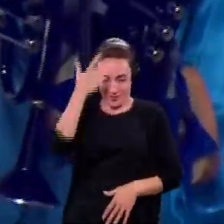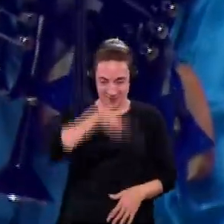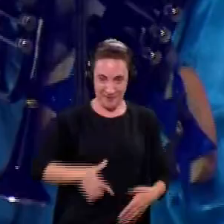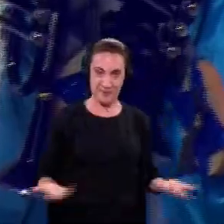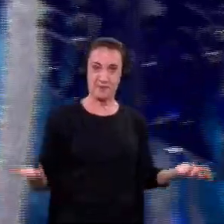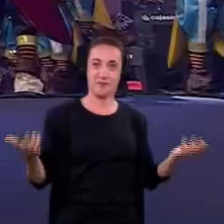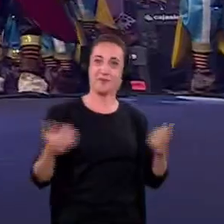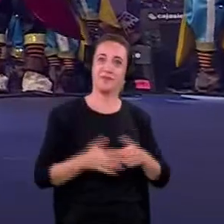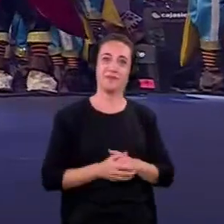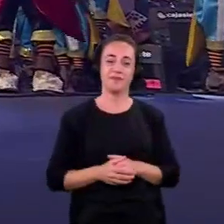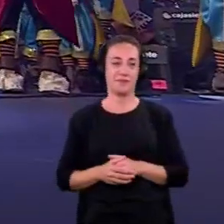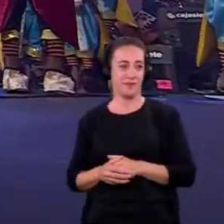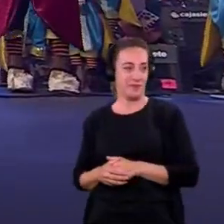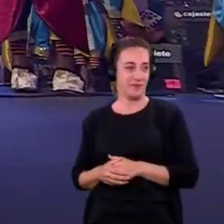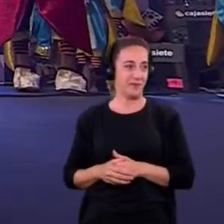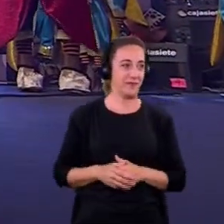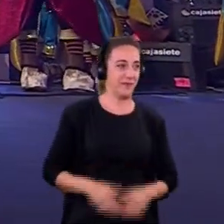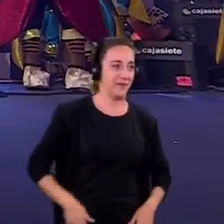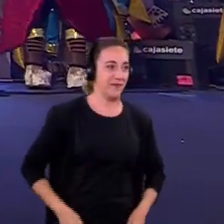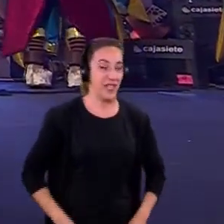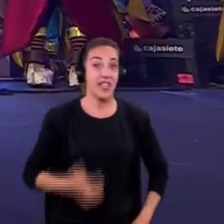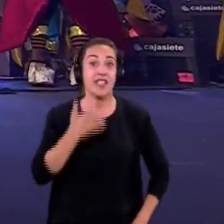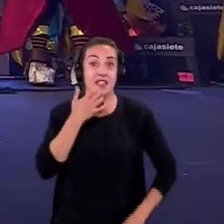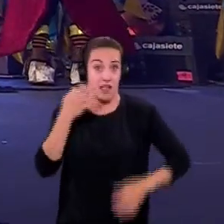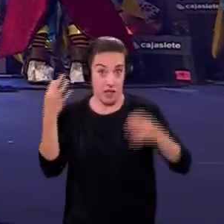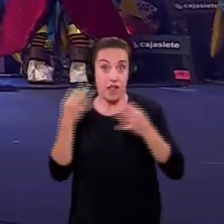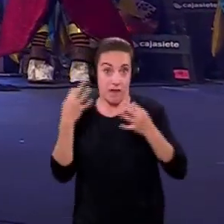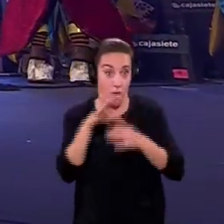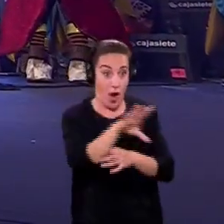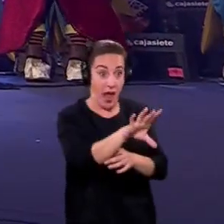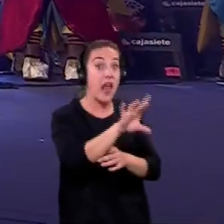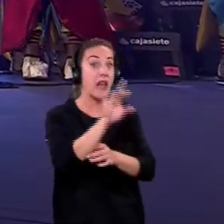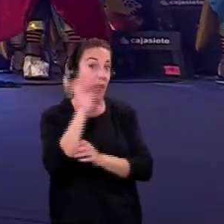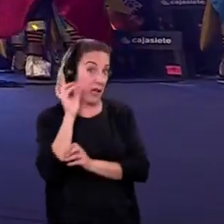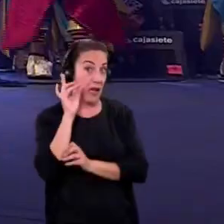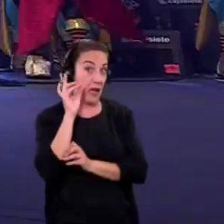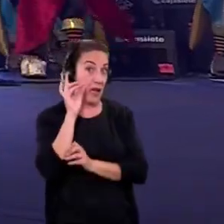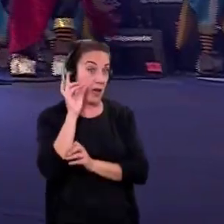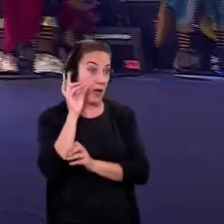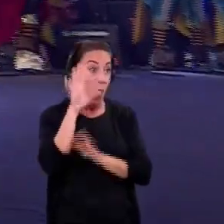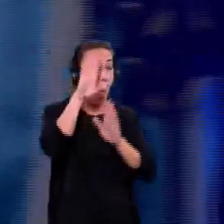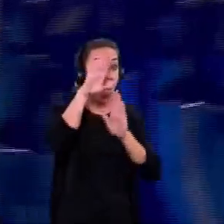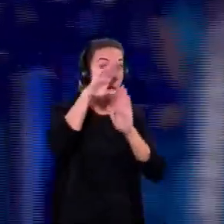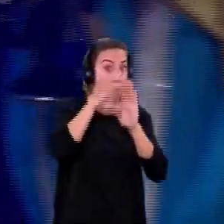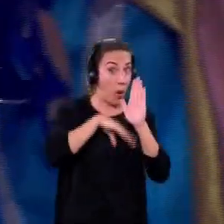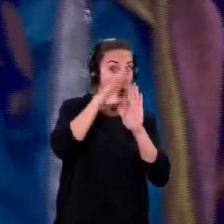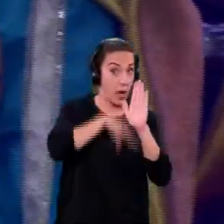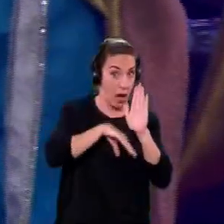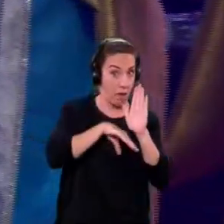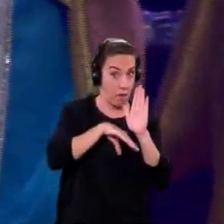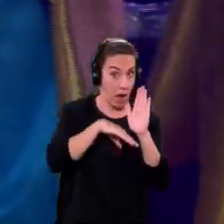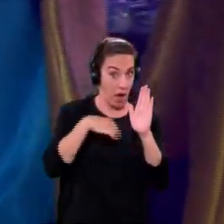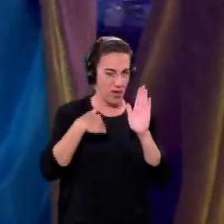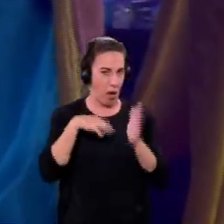popular. Si debo escoger, no tengo